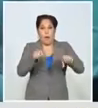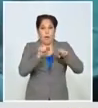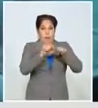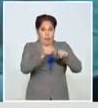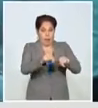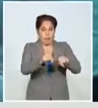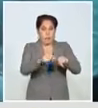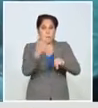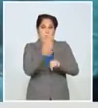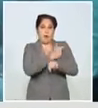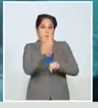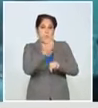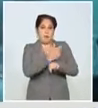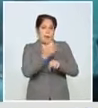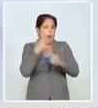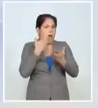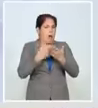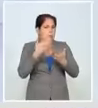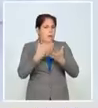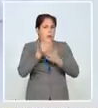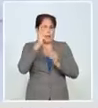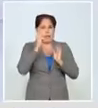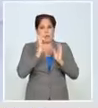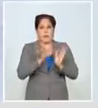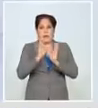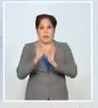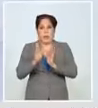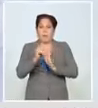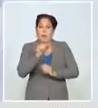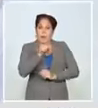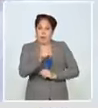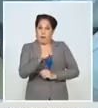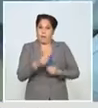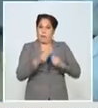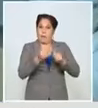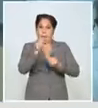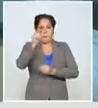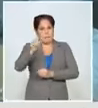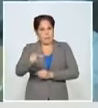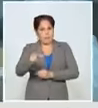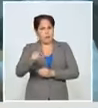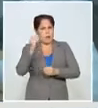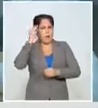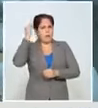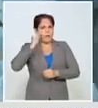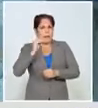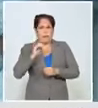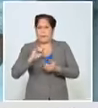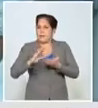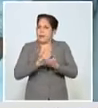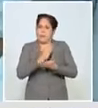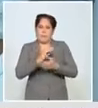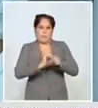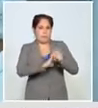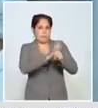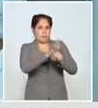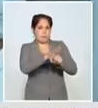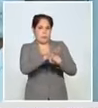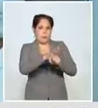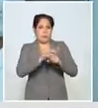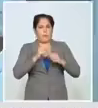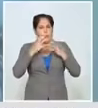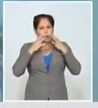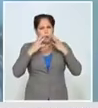ser partícipe de este tercer ensayo clínico que devuelve la esperanza a un pueblo cuya historia tiene en la ciencia y la medicina uno de sus